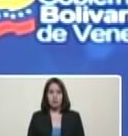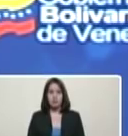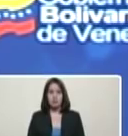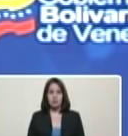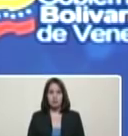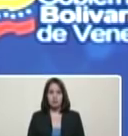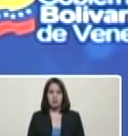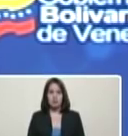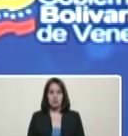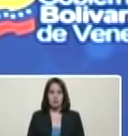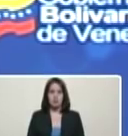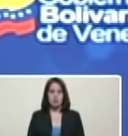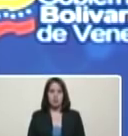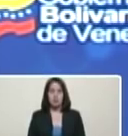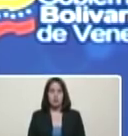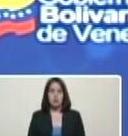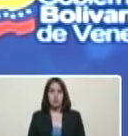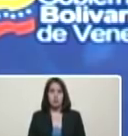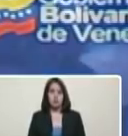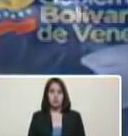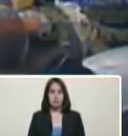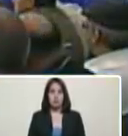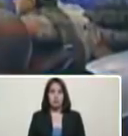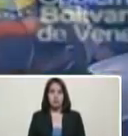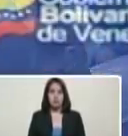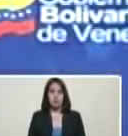todos los profesores y creadores